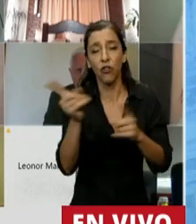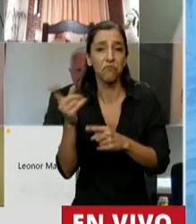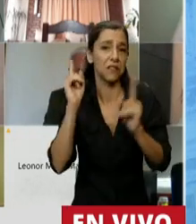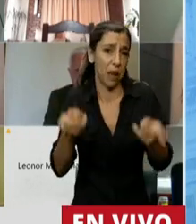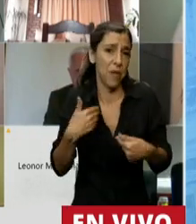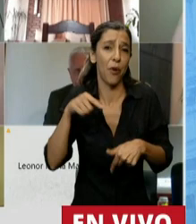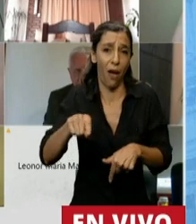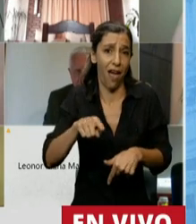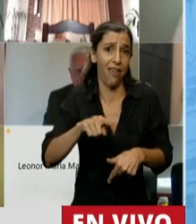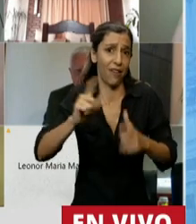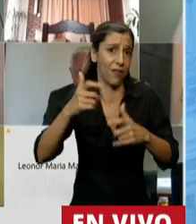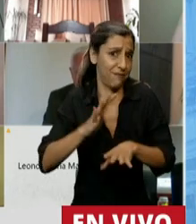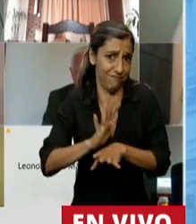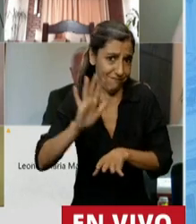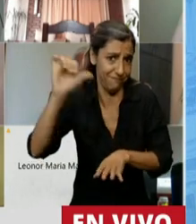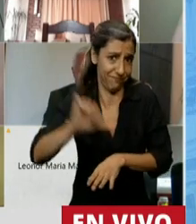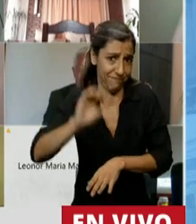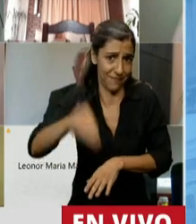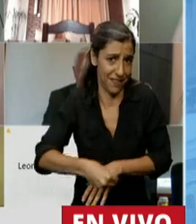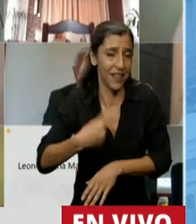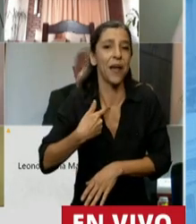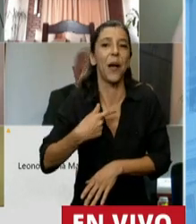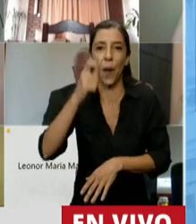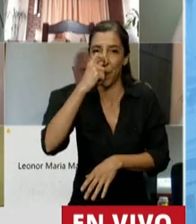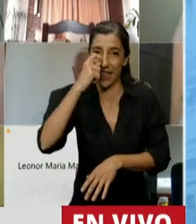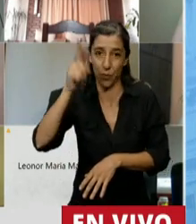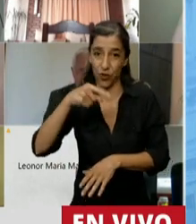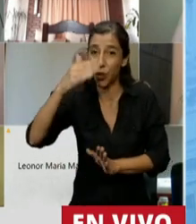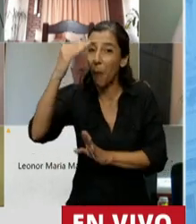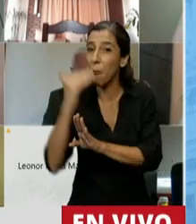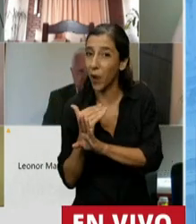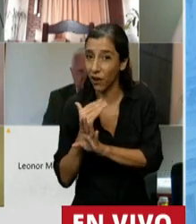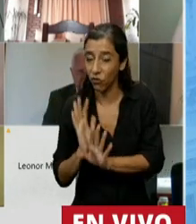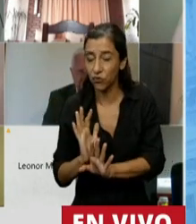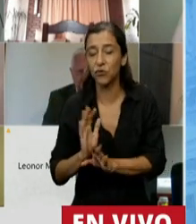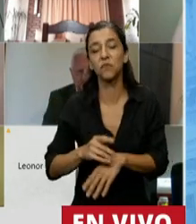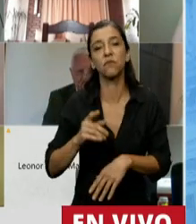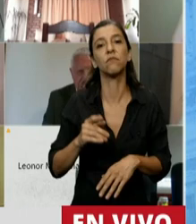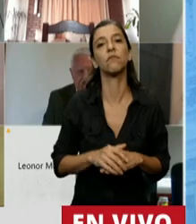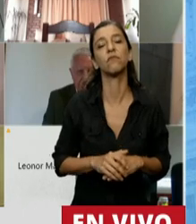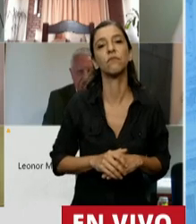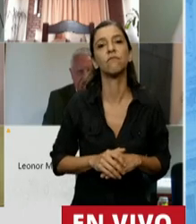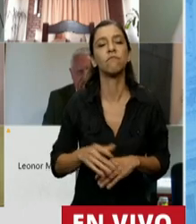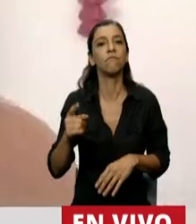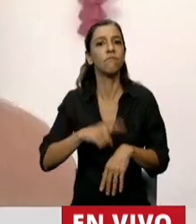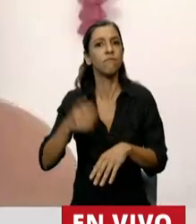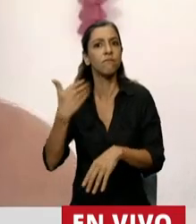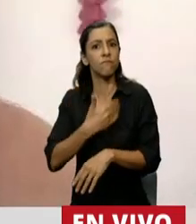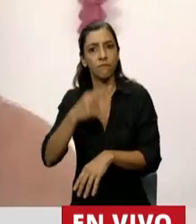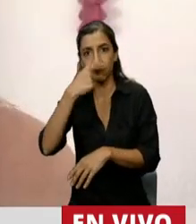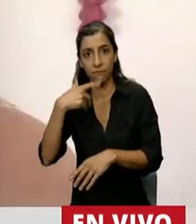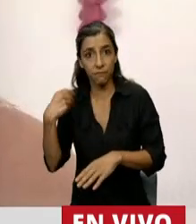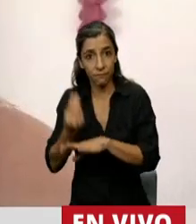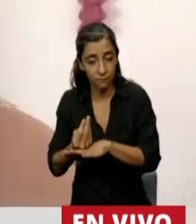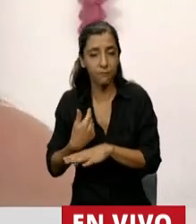jubilaciones cayeron un 20% en términos reales. Durante la gestión macrista se perdieron 240.000 puestos de